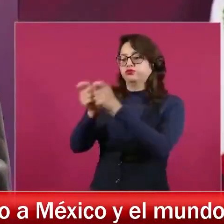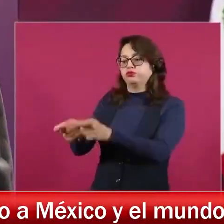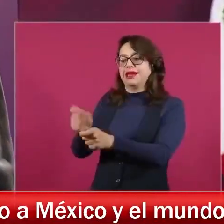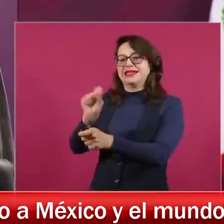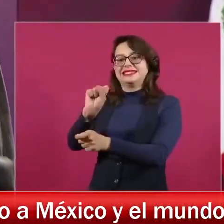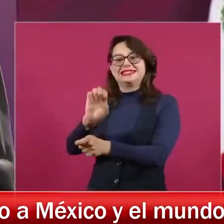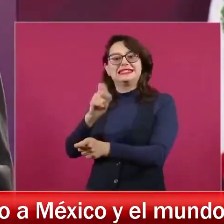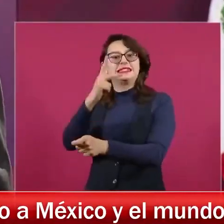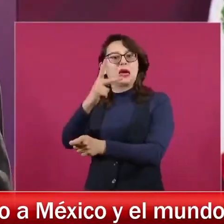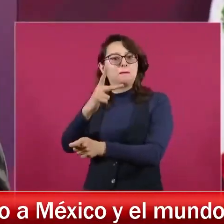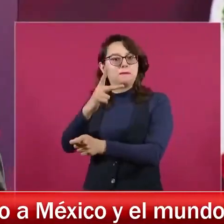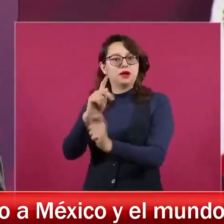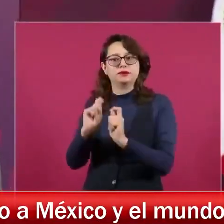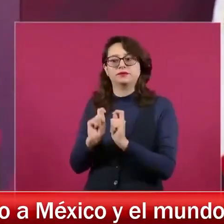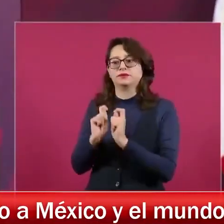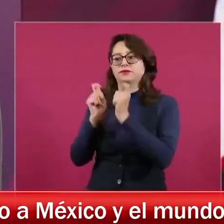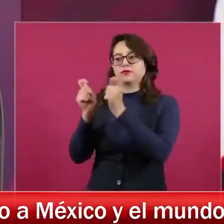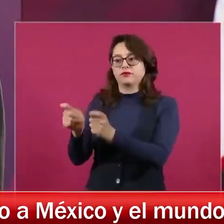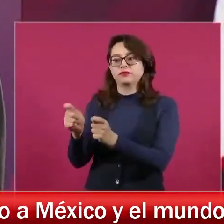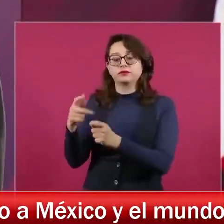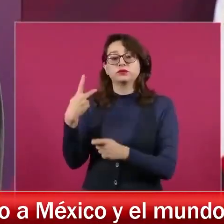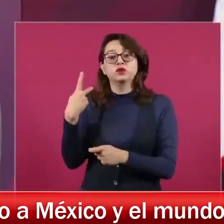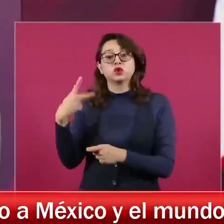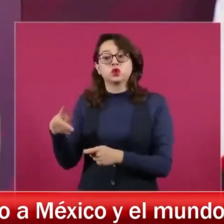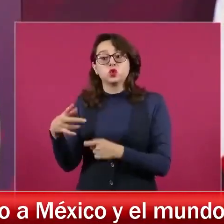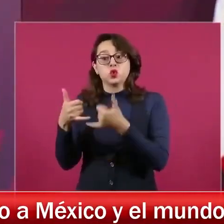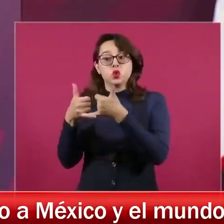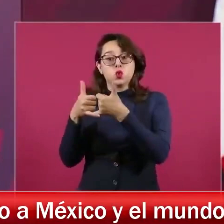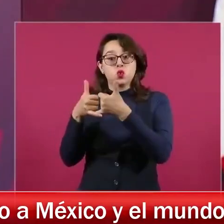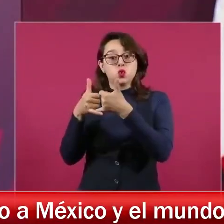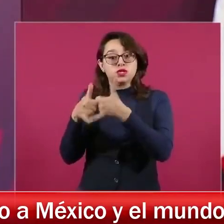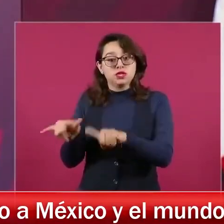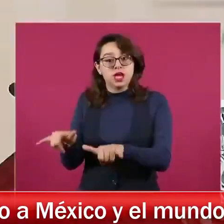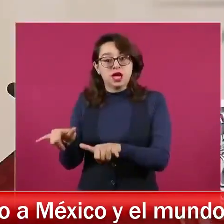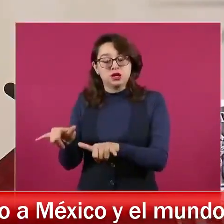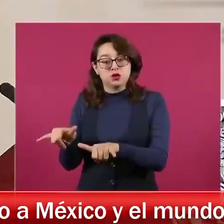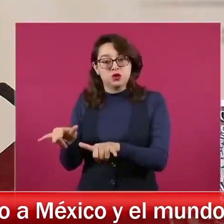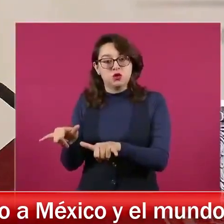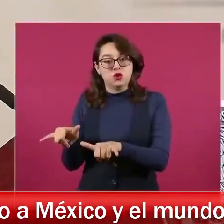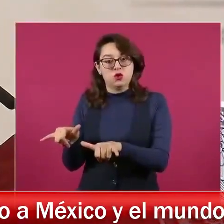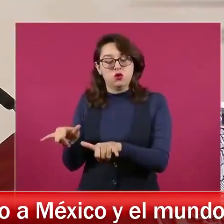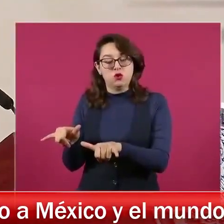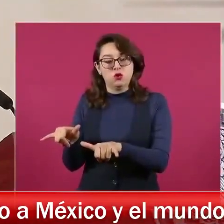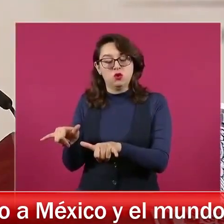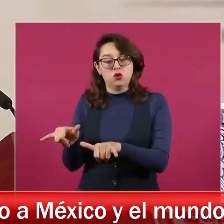porque el yerno de la maestra fue con Felipe Calderón